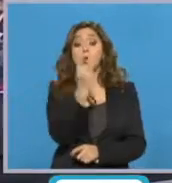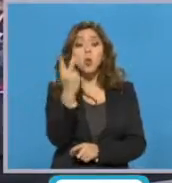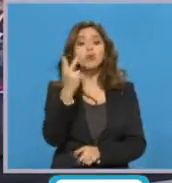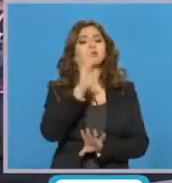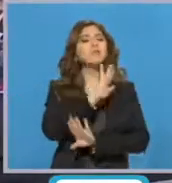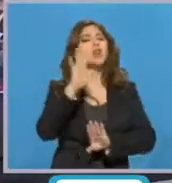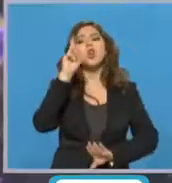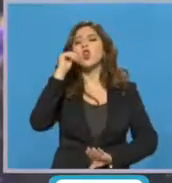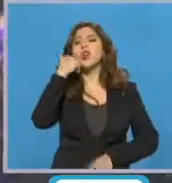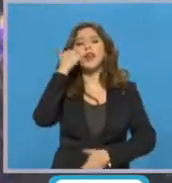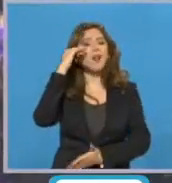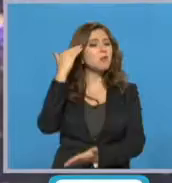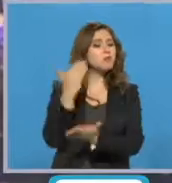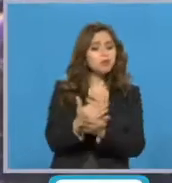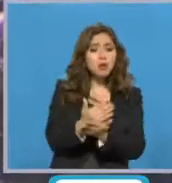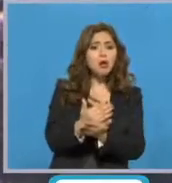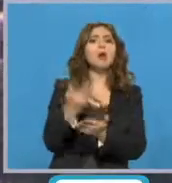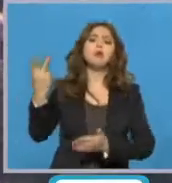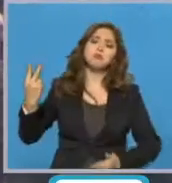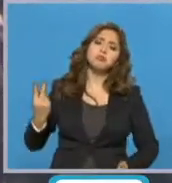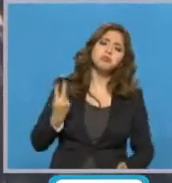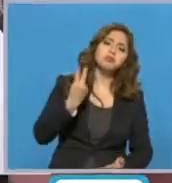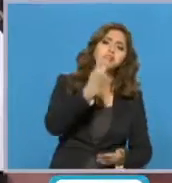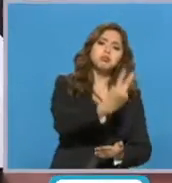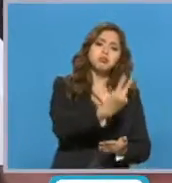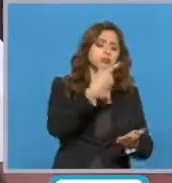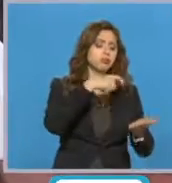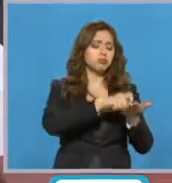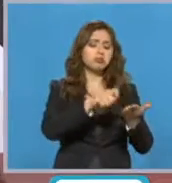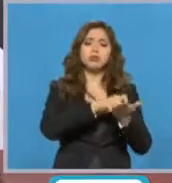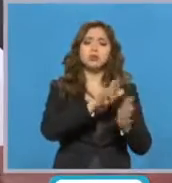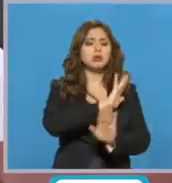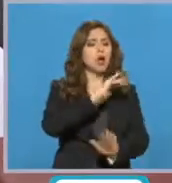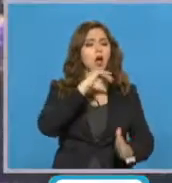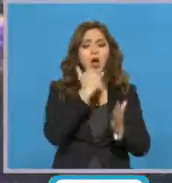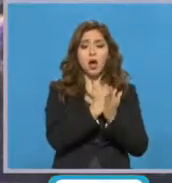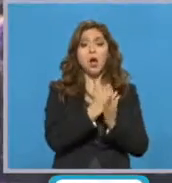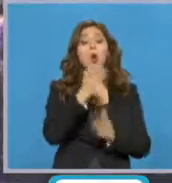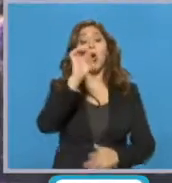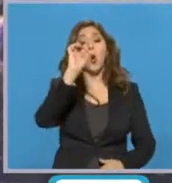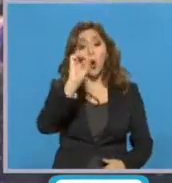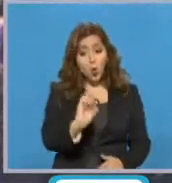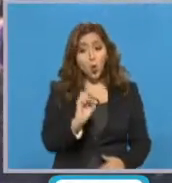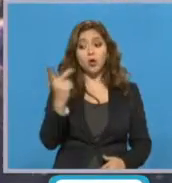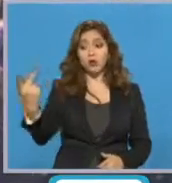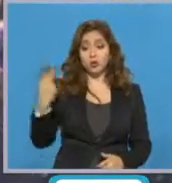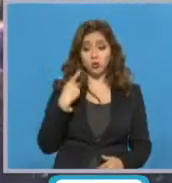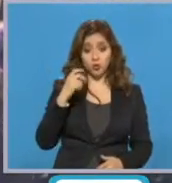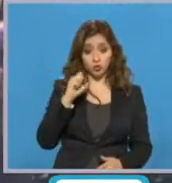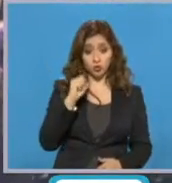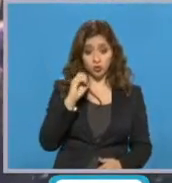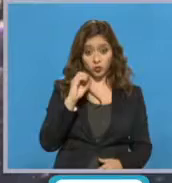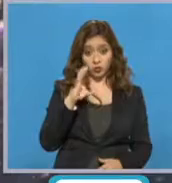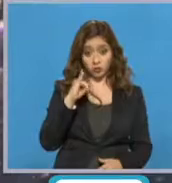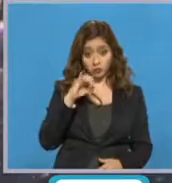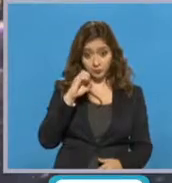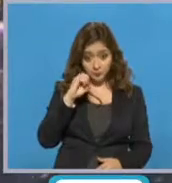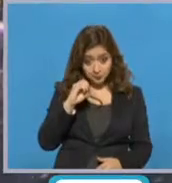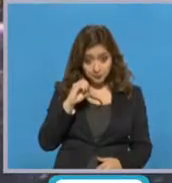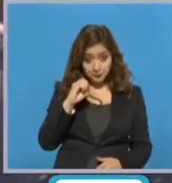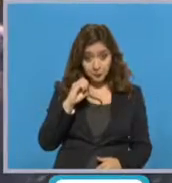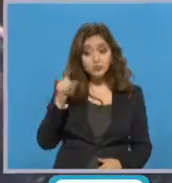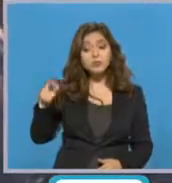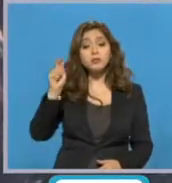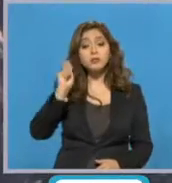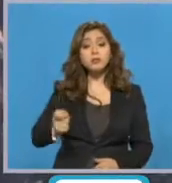propiedad a la sociedad, simplemente van y lo registran. Así se termina. O cuando uno de los socios convivientes se